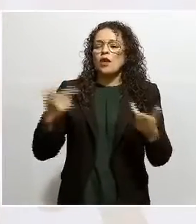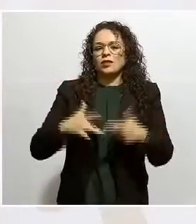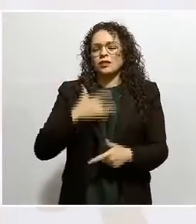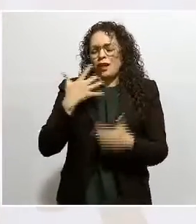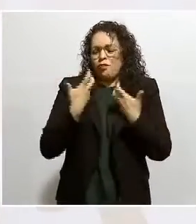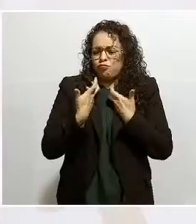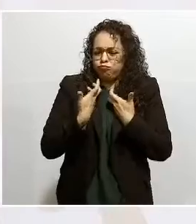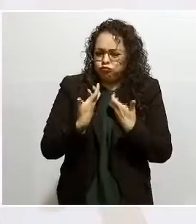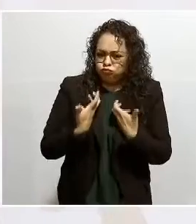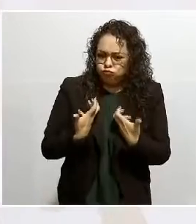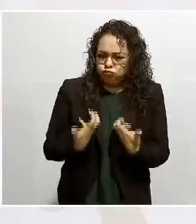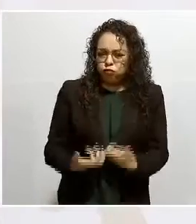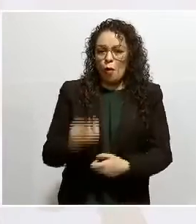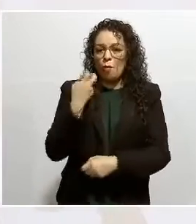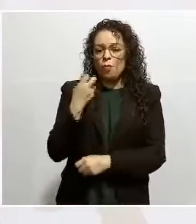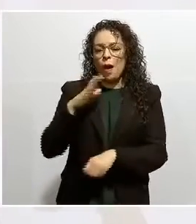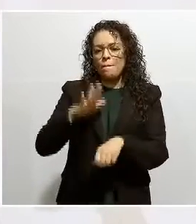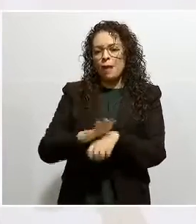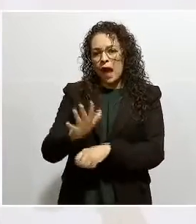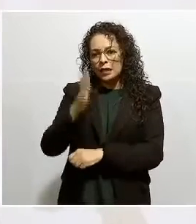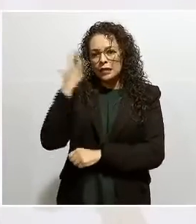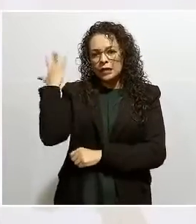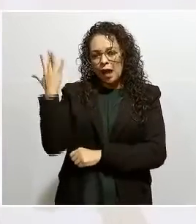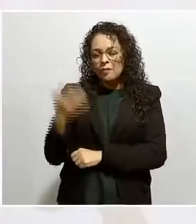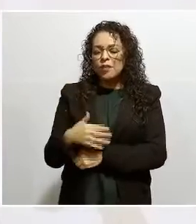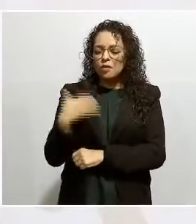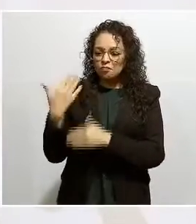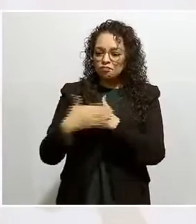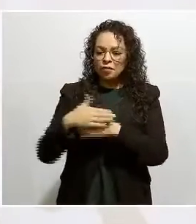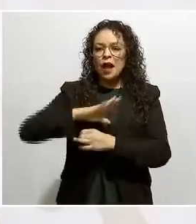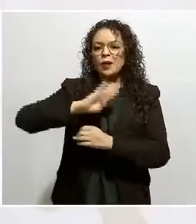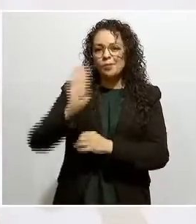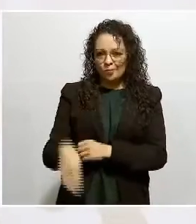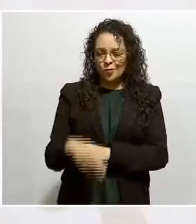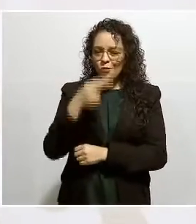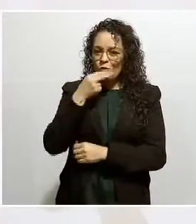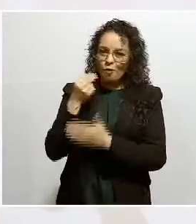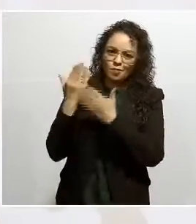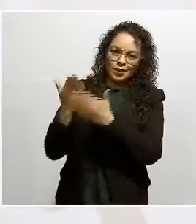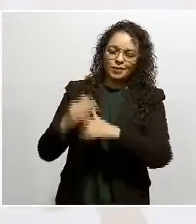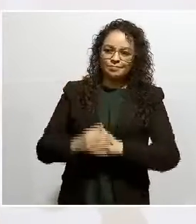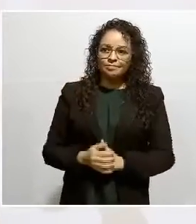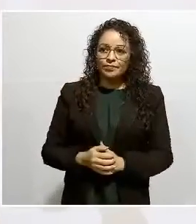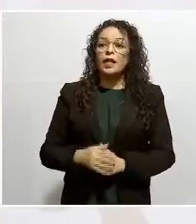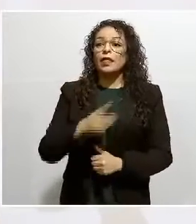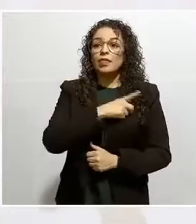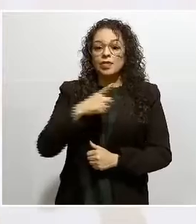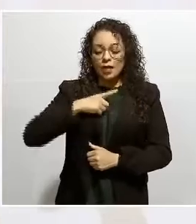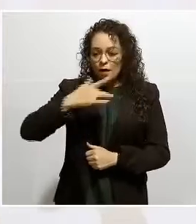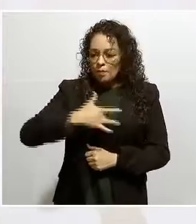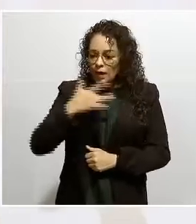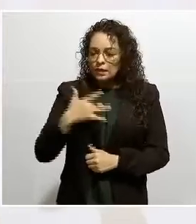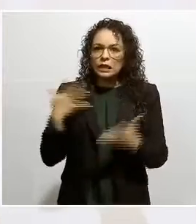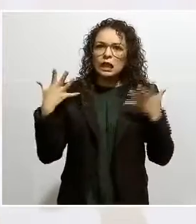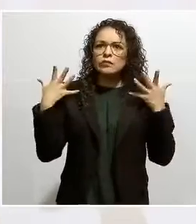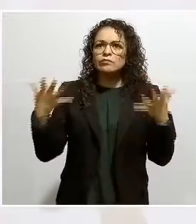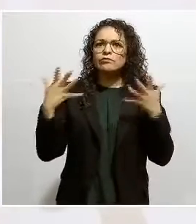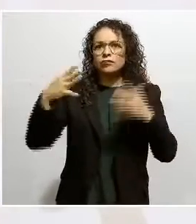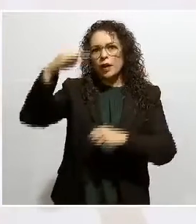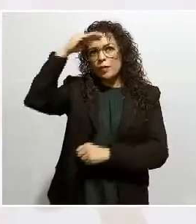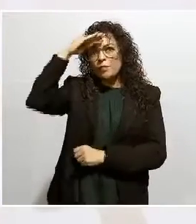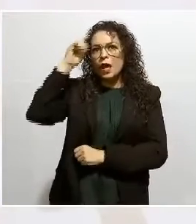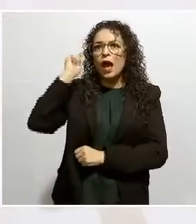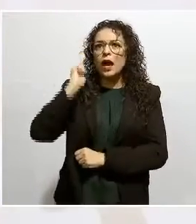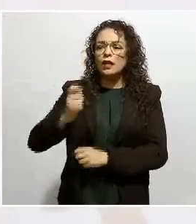los expondremos así, con imágenes de los lienzos faltantes, porque no perdemos la esperanza de que en un acto